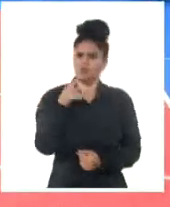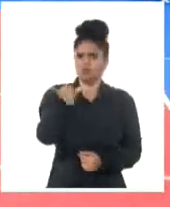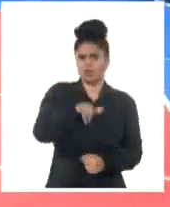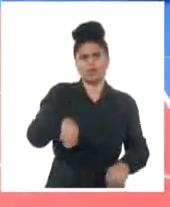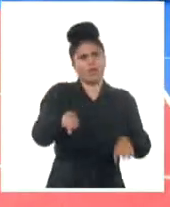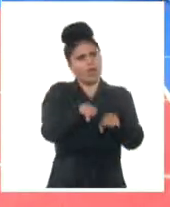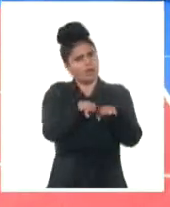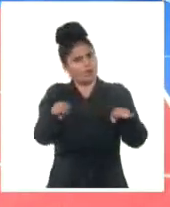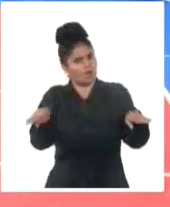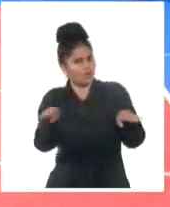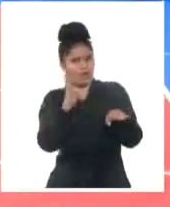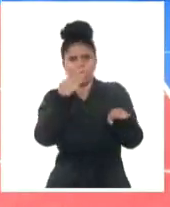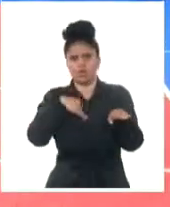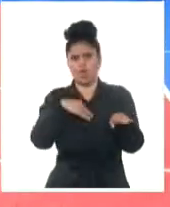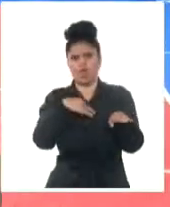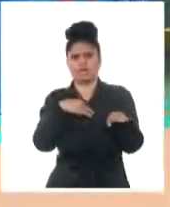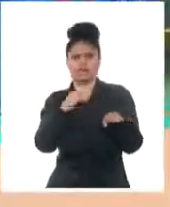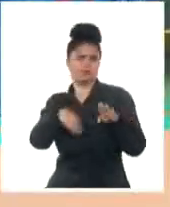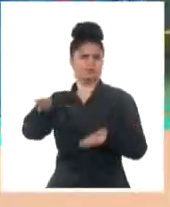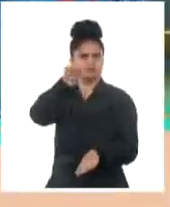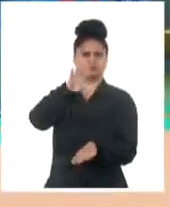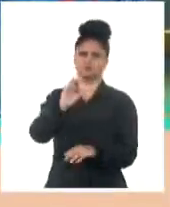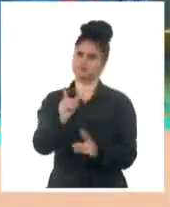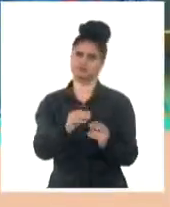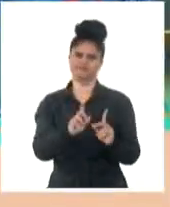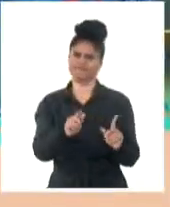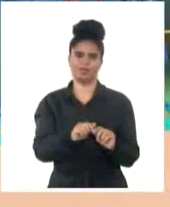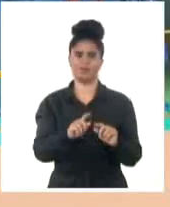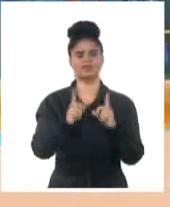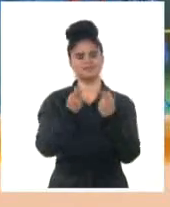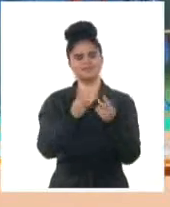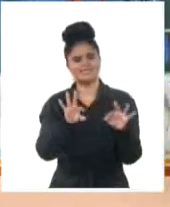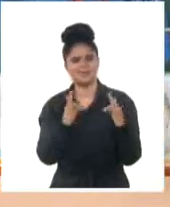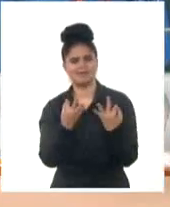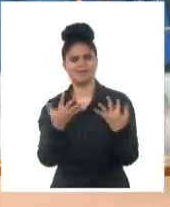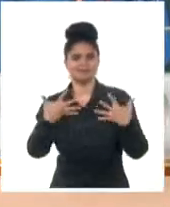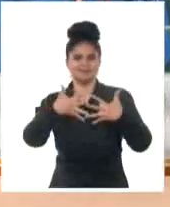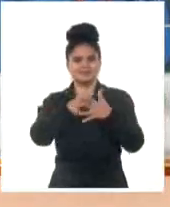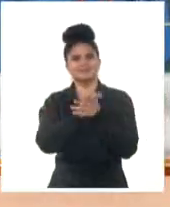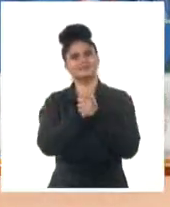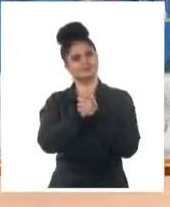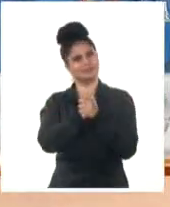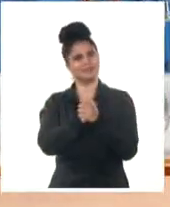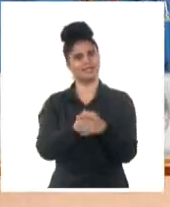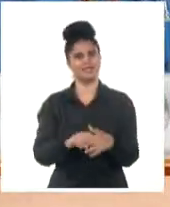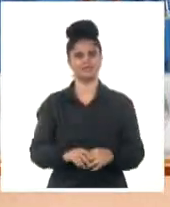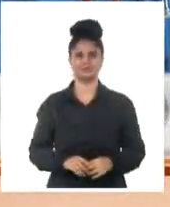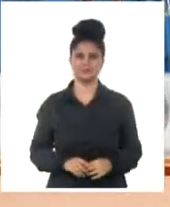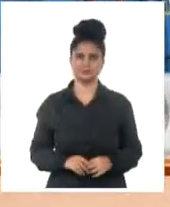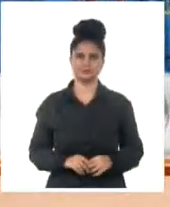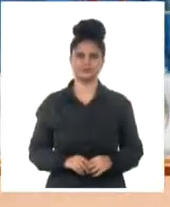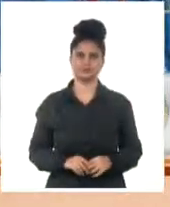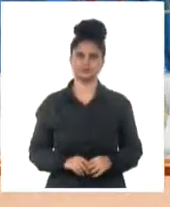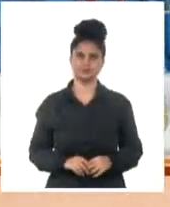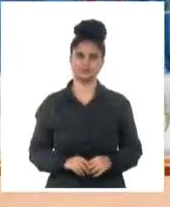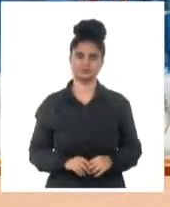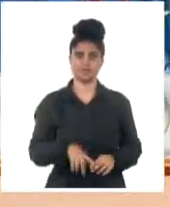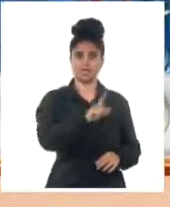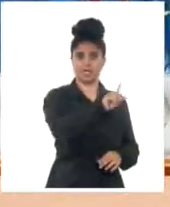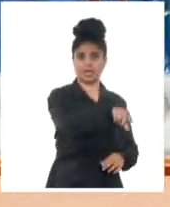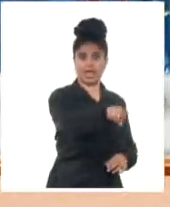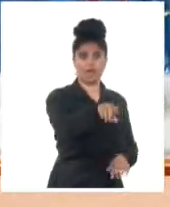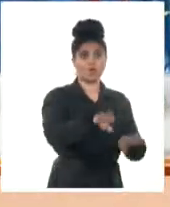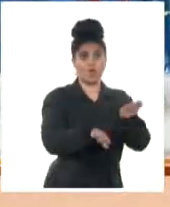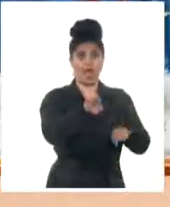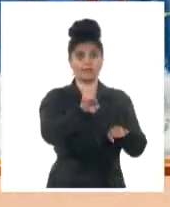juntos como la familia que siempre hemos sido. Hemos hablado durante los grupos cuando estamos allá cada uno en sus clubes y sabemos